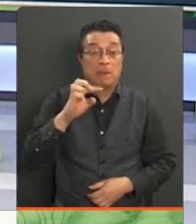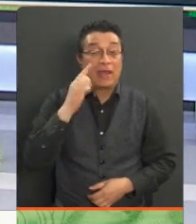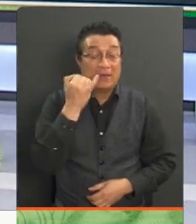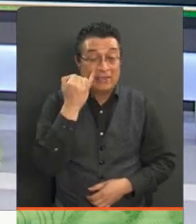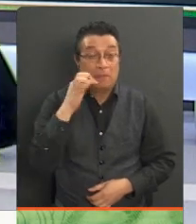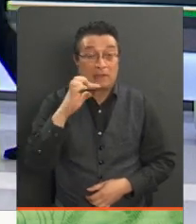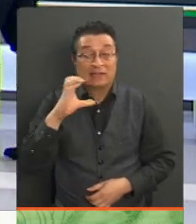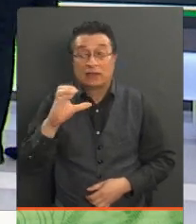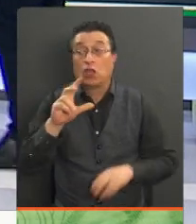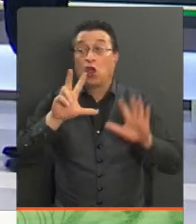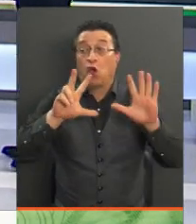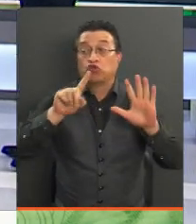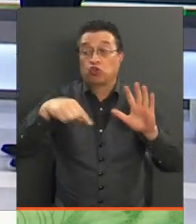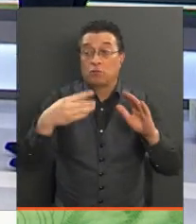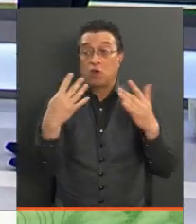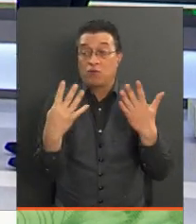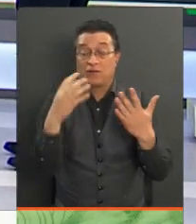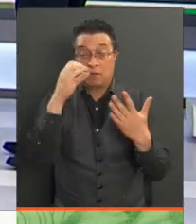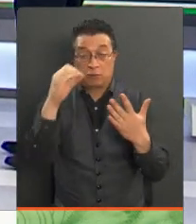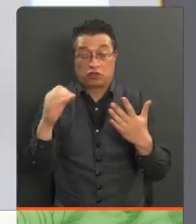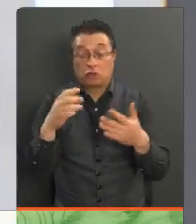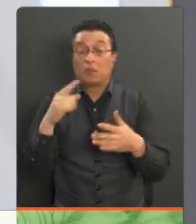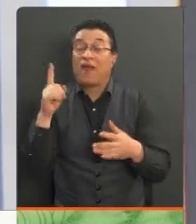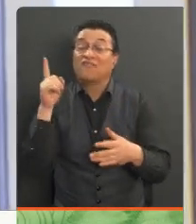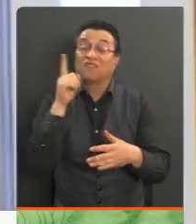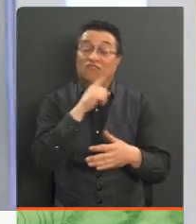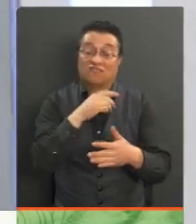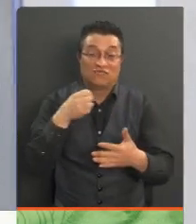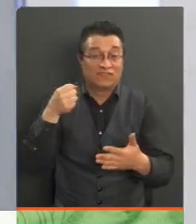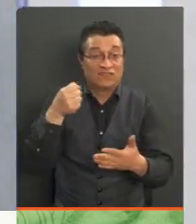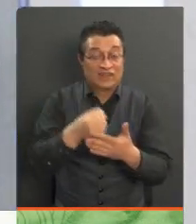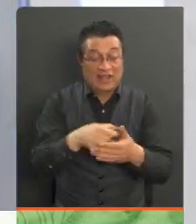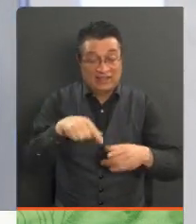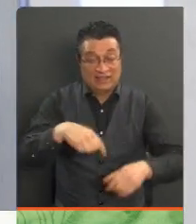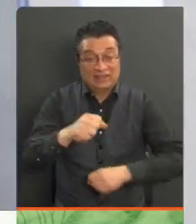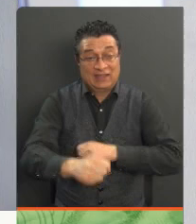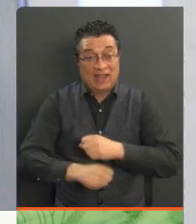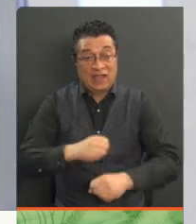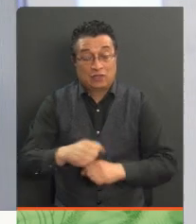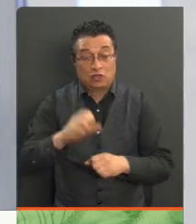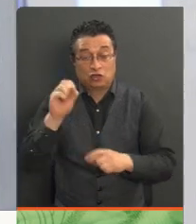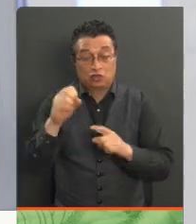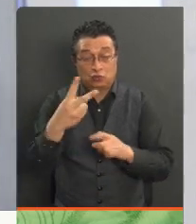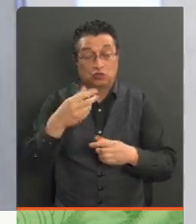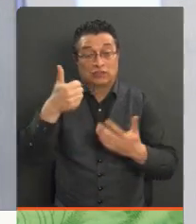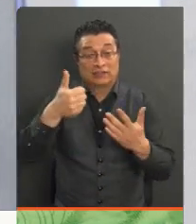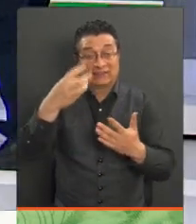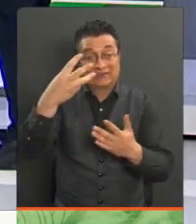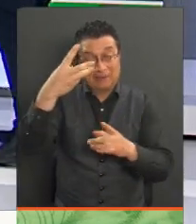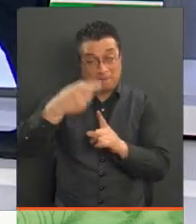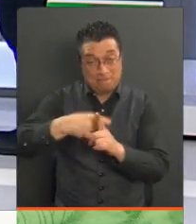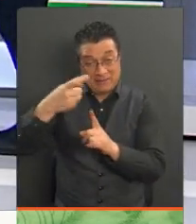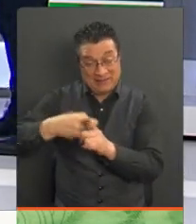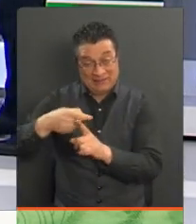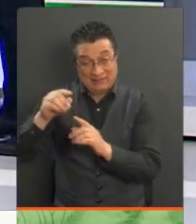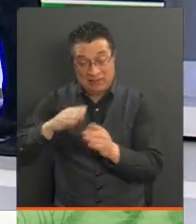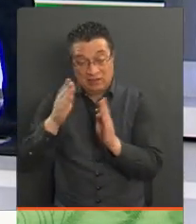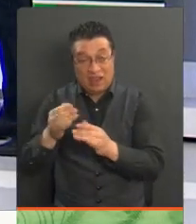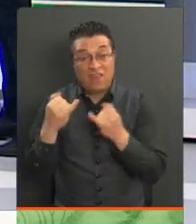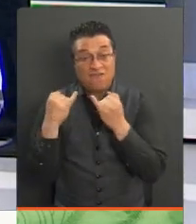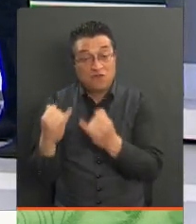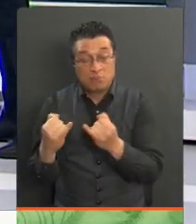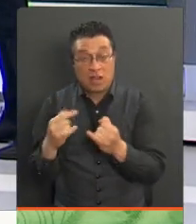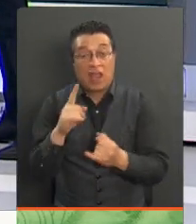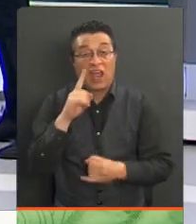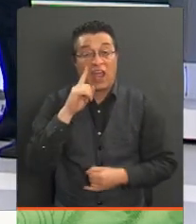8,9%, hacia ya el final de este año, en este segundo trimestre, en este segundo informe, la inflación es